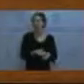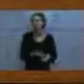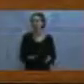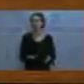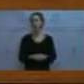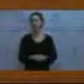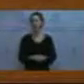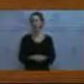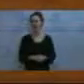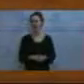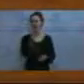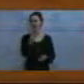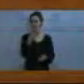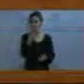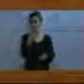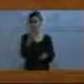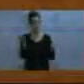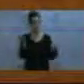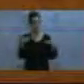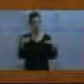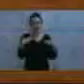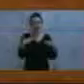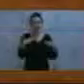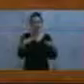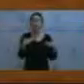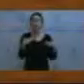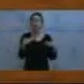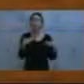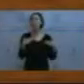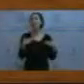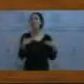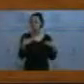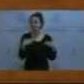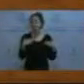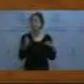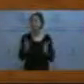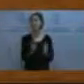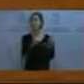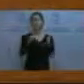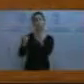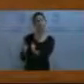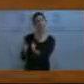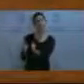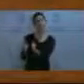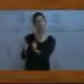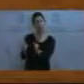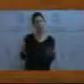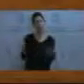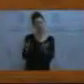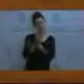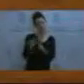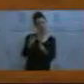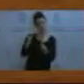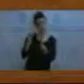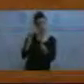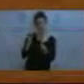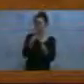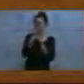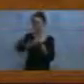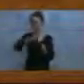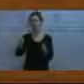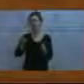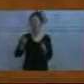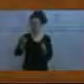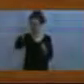que no hay ningún compromiso y que tampoco hay ningún compromiso en la investidura. Bueno, yo creo que sí lo hubo, yo creo que también sí lo